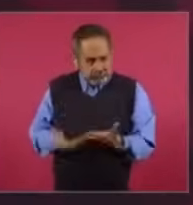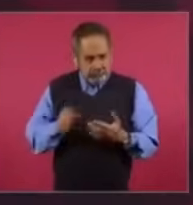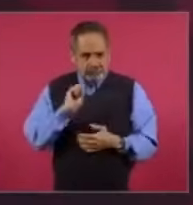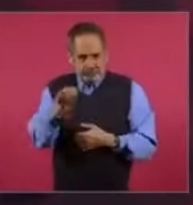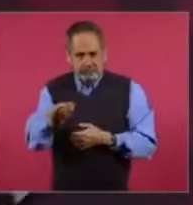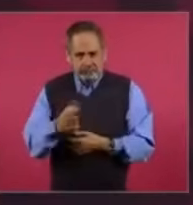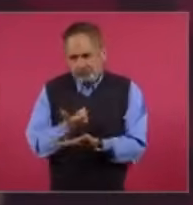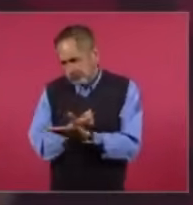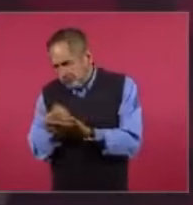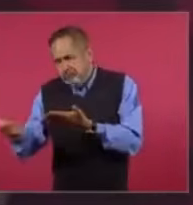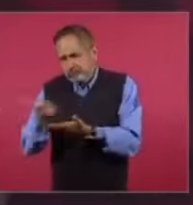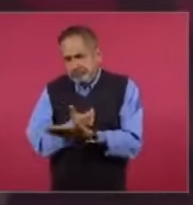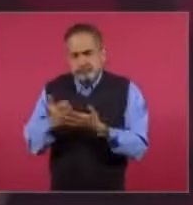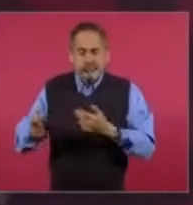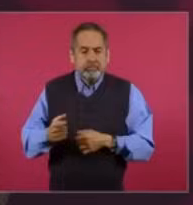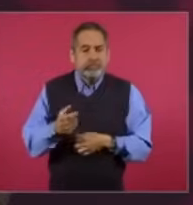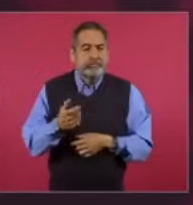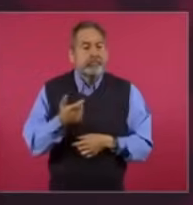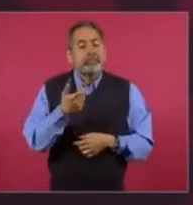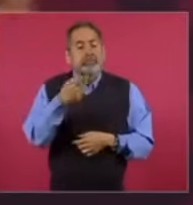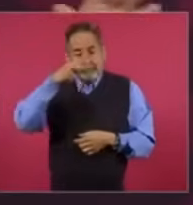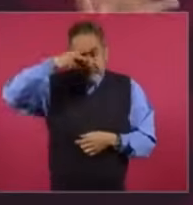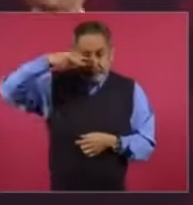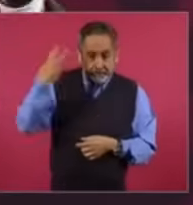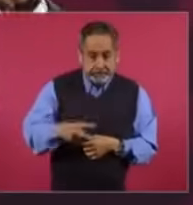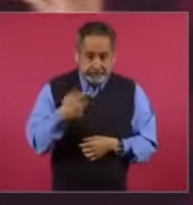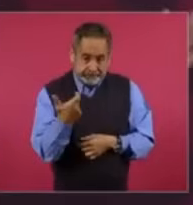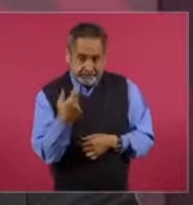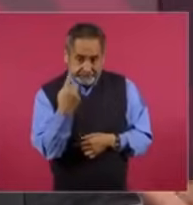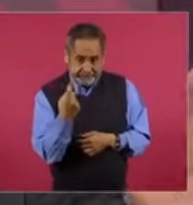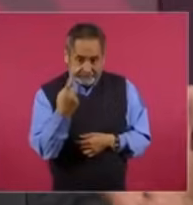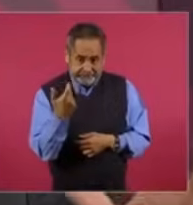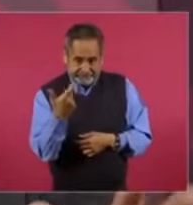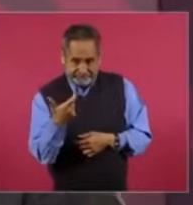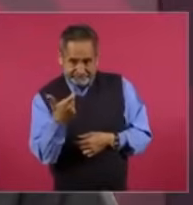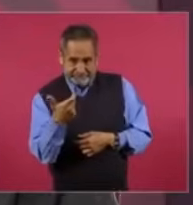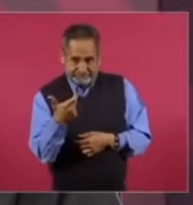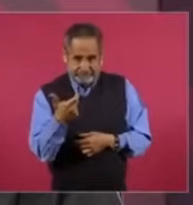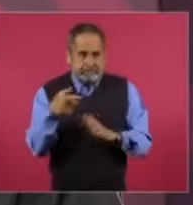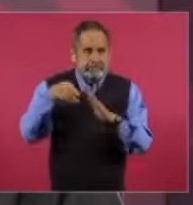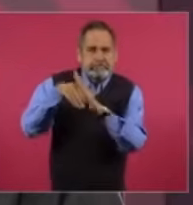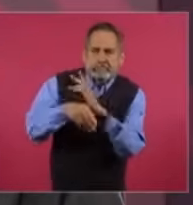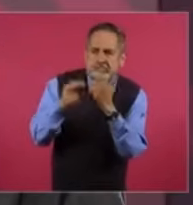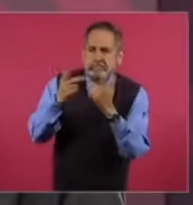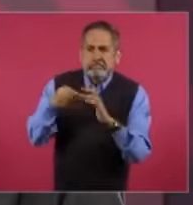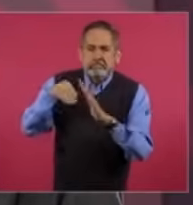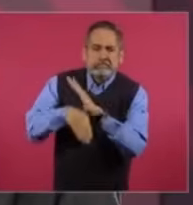ha devaluado, como no sucedía en 50 años.